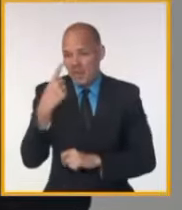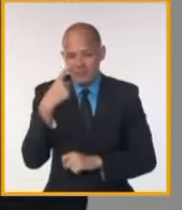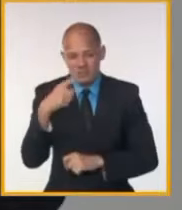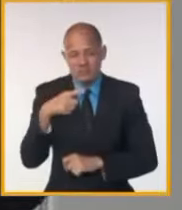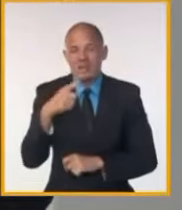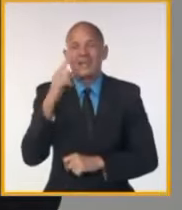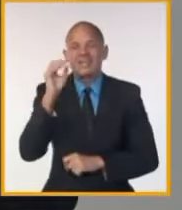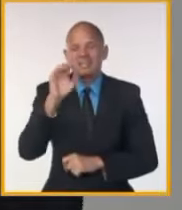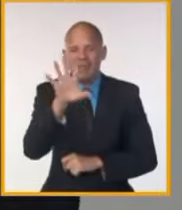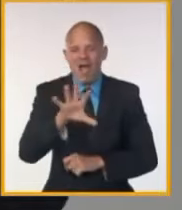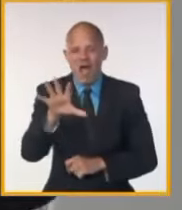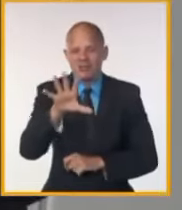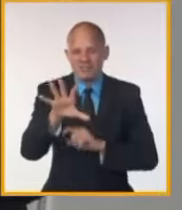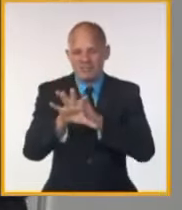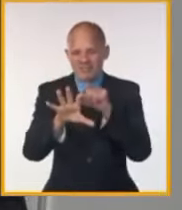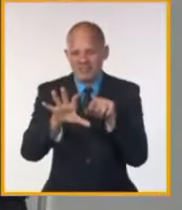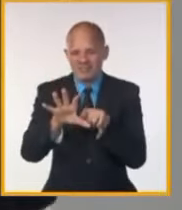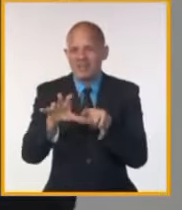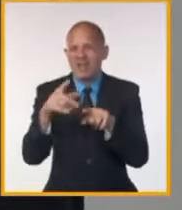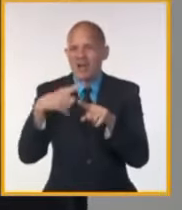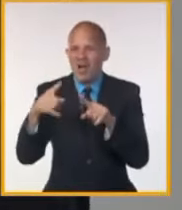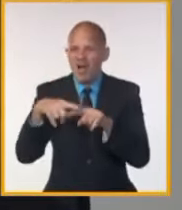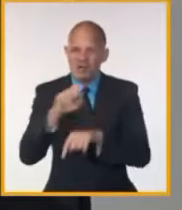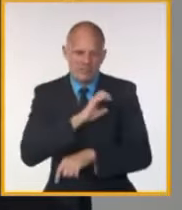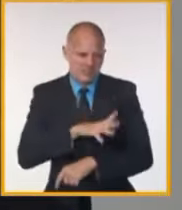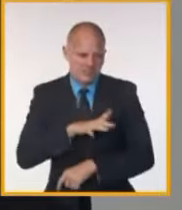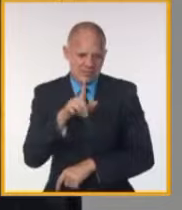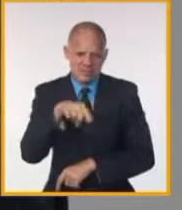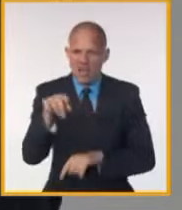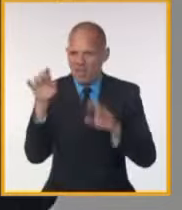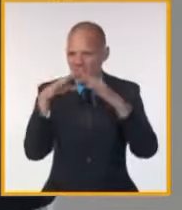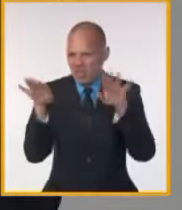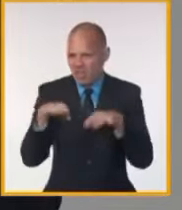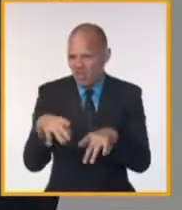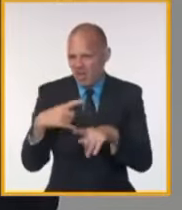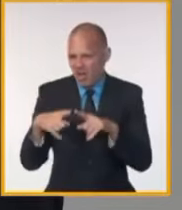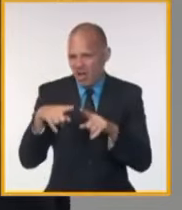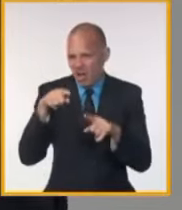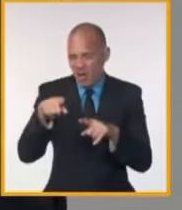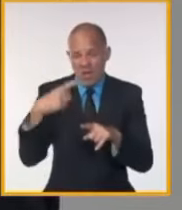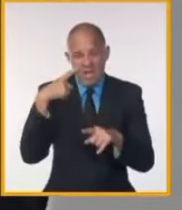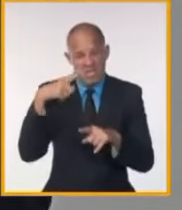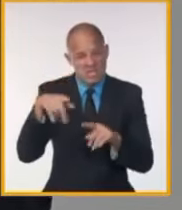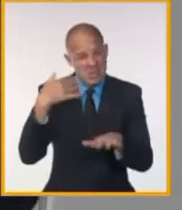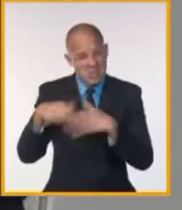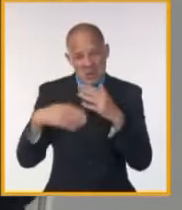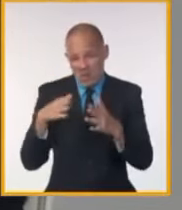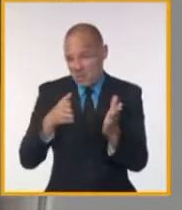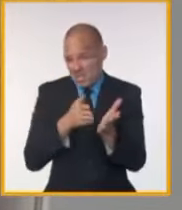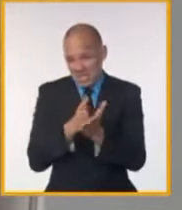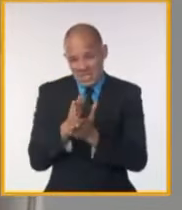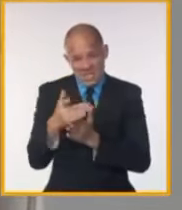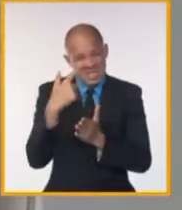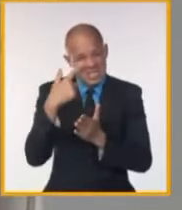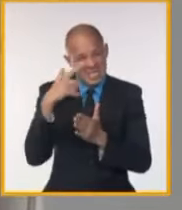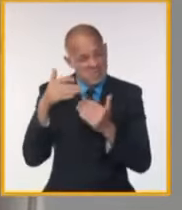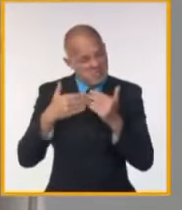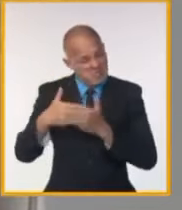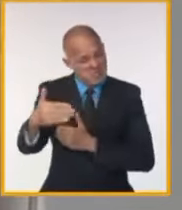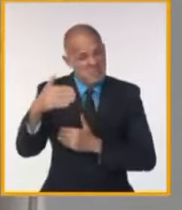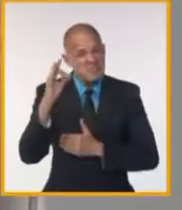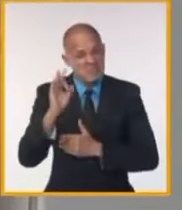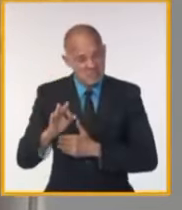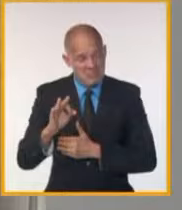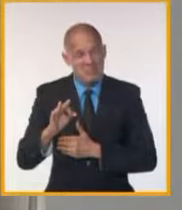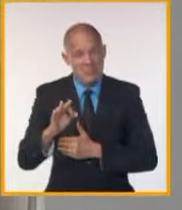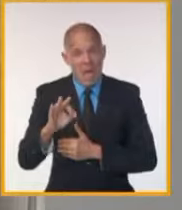Oriente medio son eh pintan a ser de de de de larga de larga duración lo están pagándole los